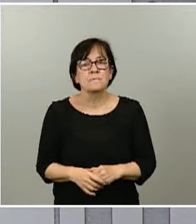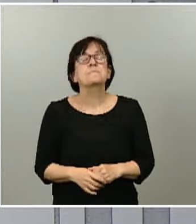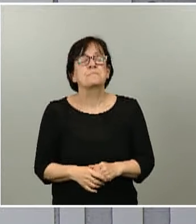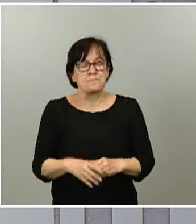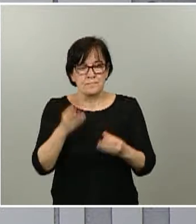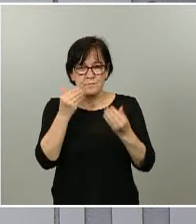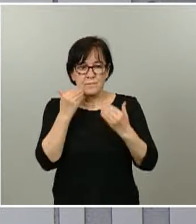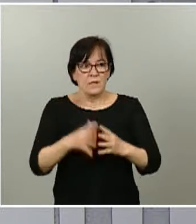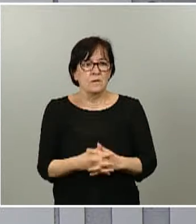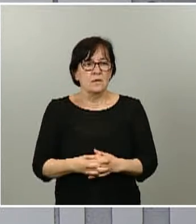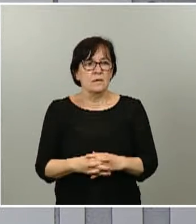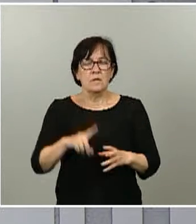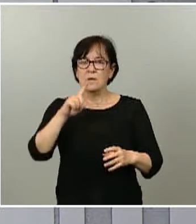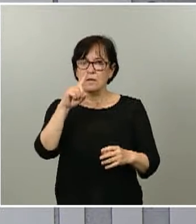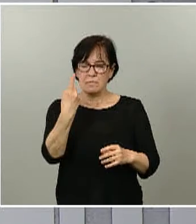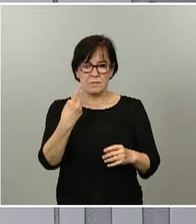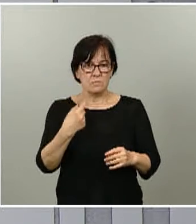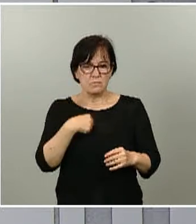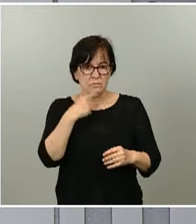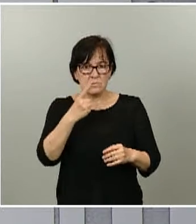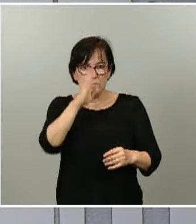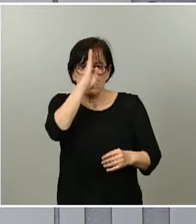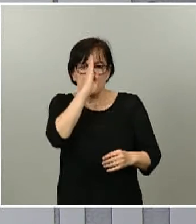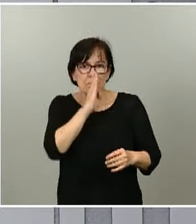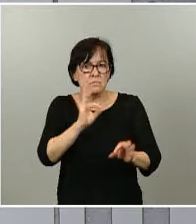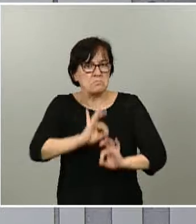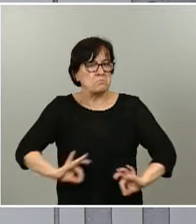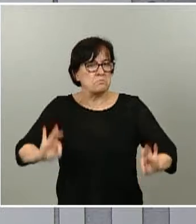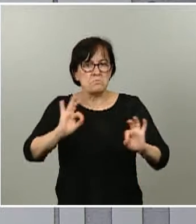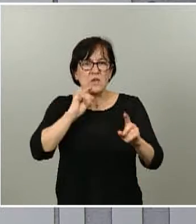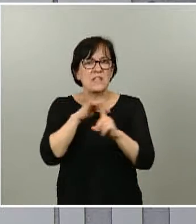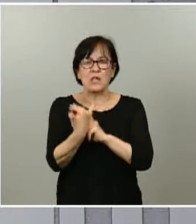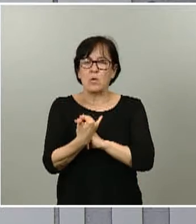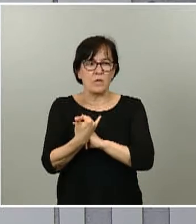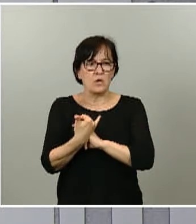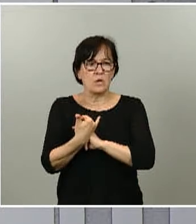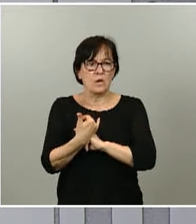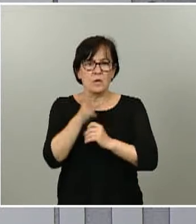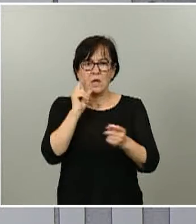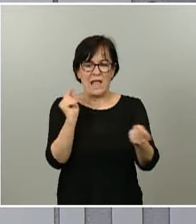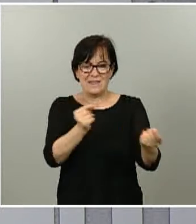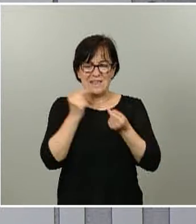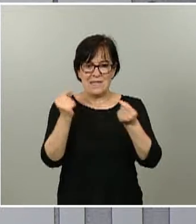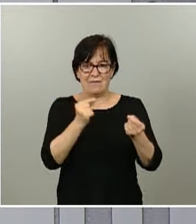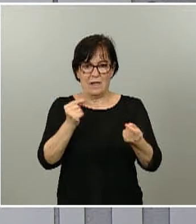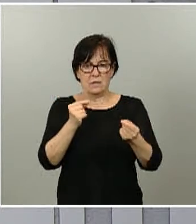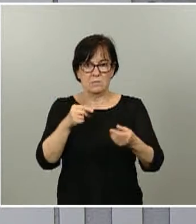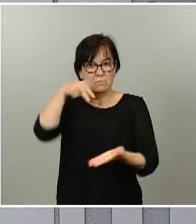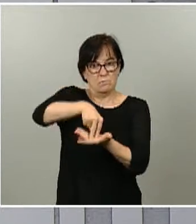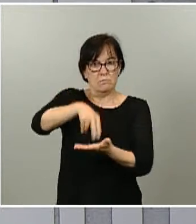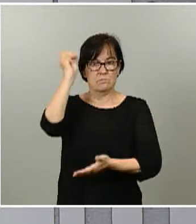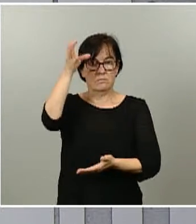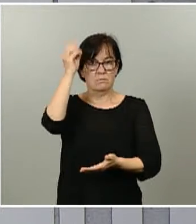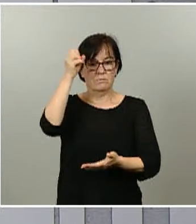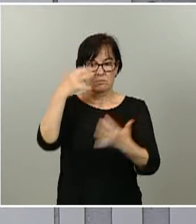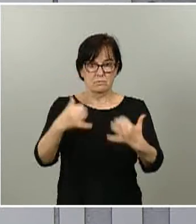primer lugar quiero negar que se ocultara esta situación. Yo creo que en el debate que se mantuvo en tribuna,